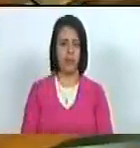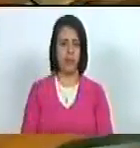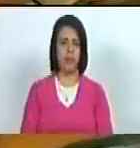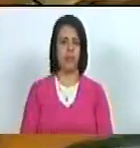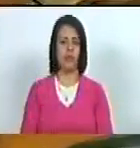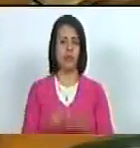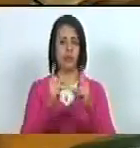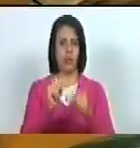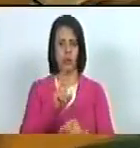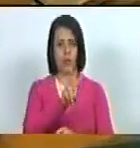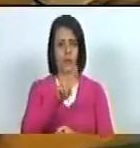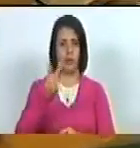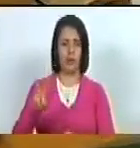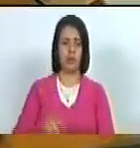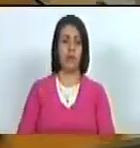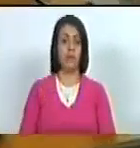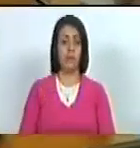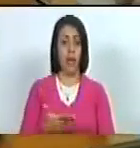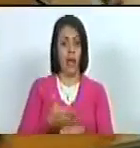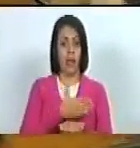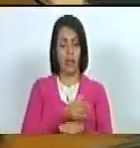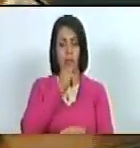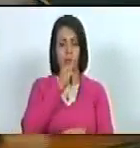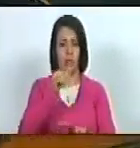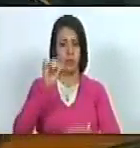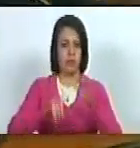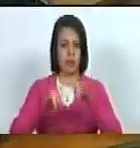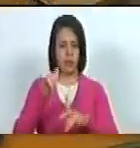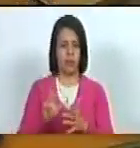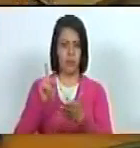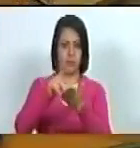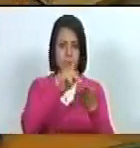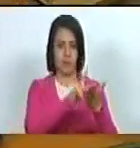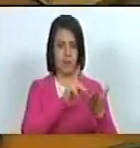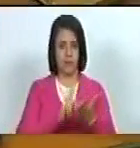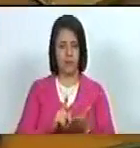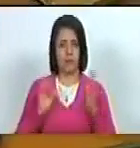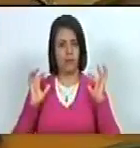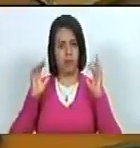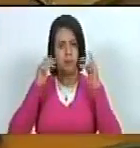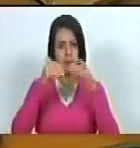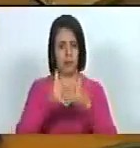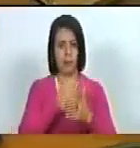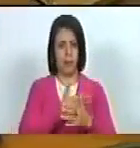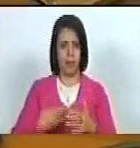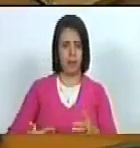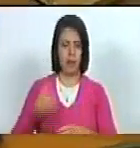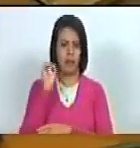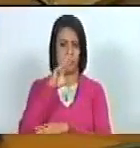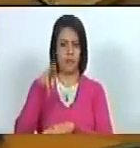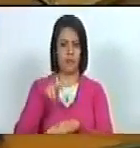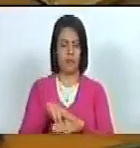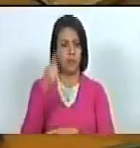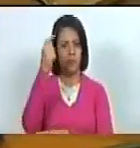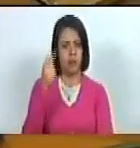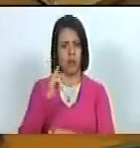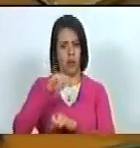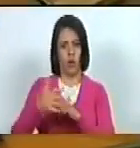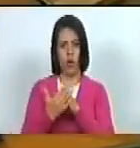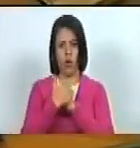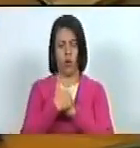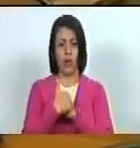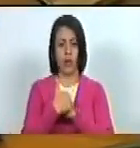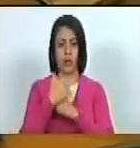Acta número 22. Previo anuncio de Secretaría de la existencia del quórum reglamentario, el Presidente de la Asamblea Nacional, Diputado Jorge